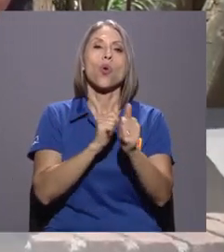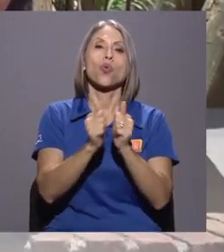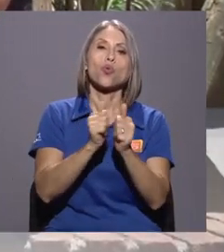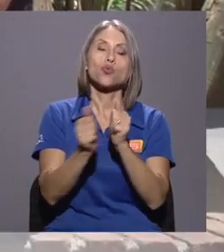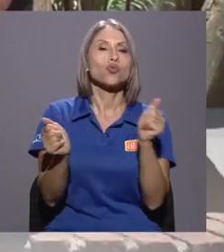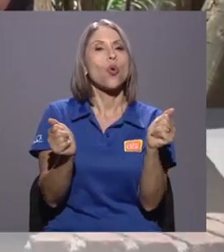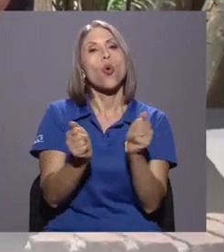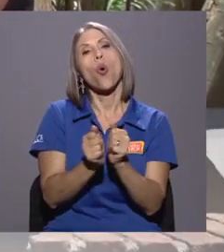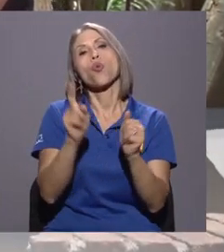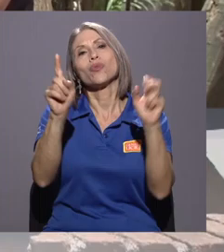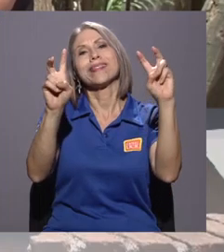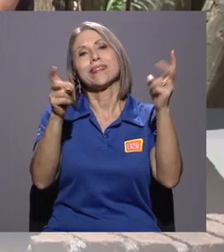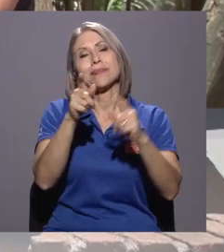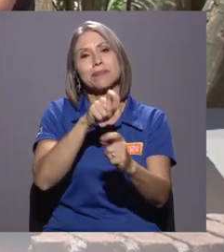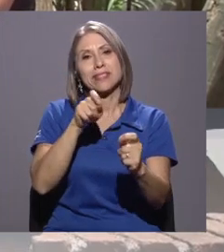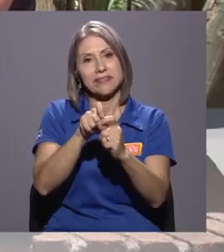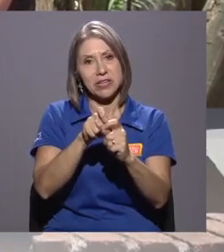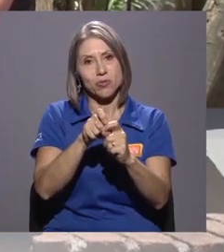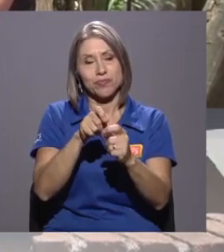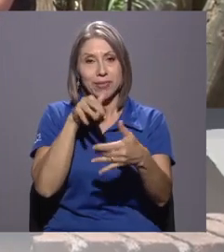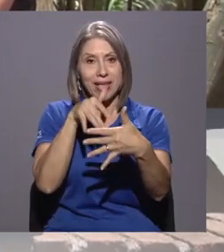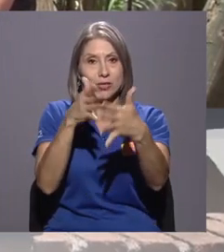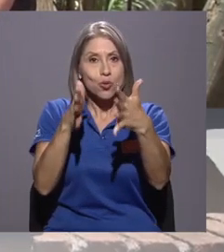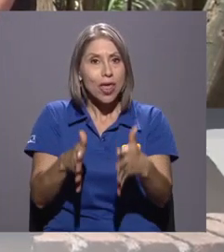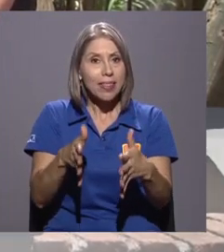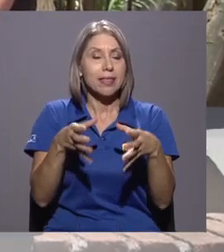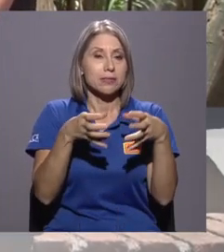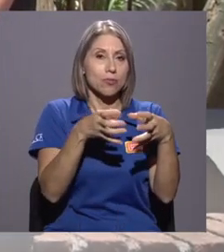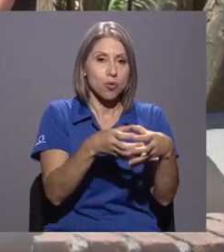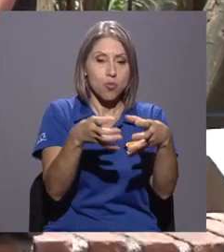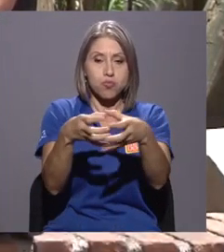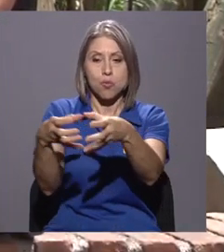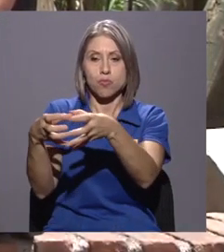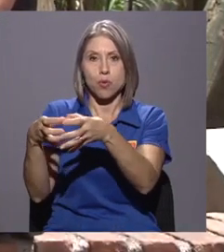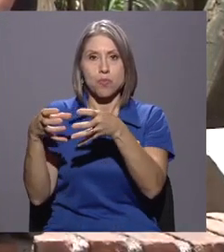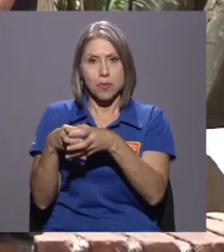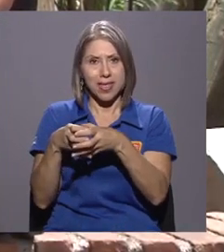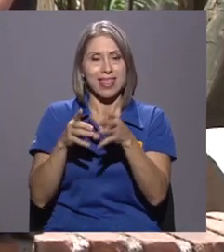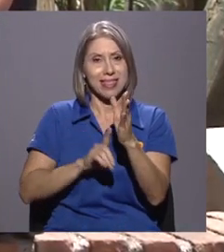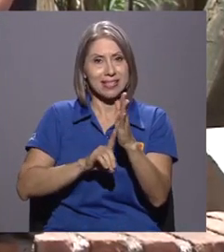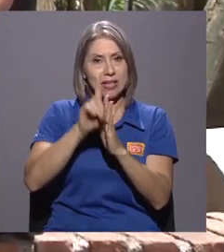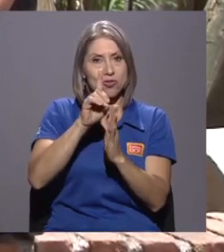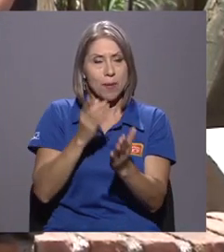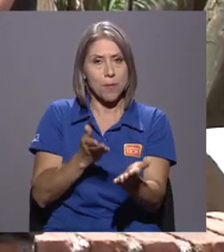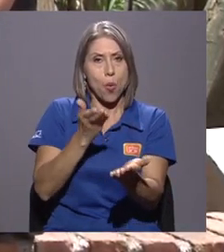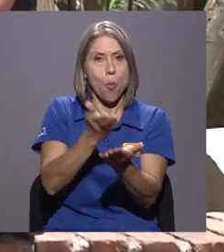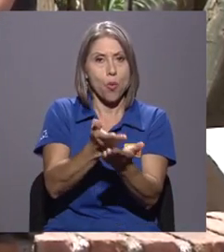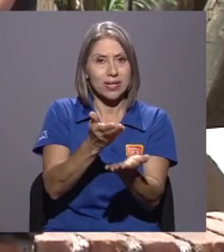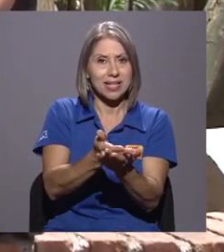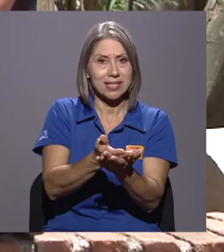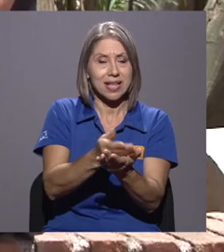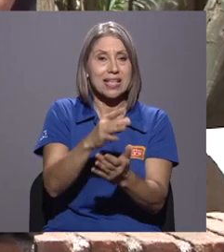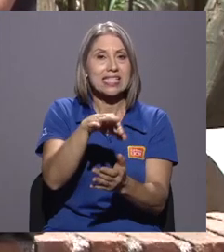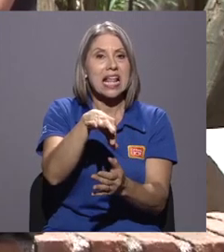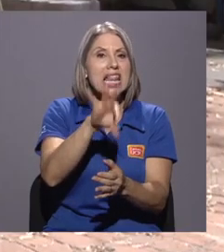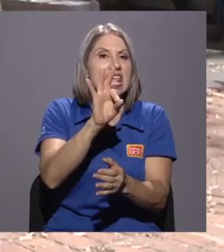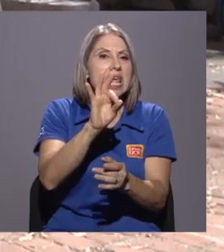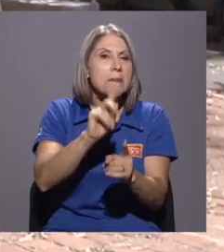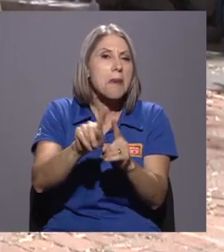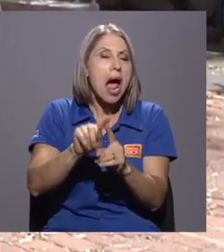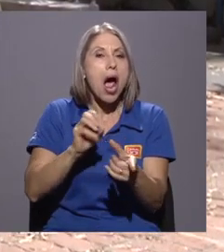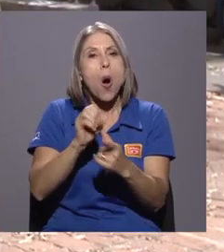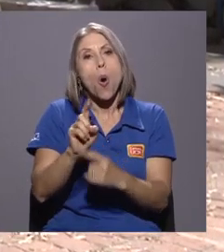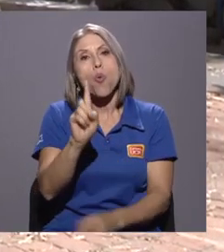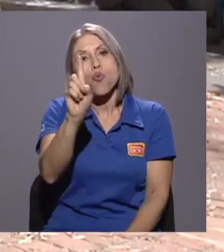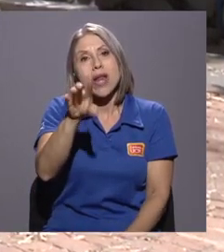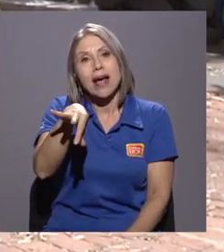los estudiantes en grupos desarrollan varias propuestas, se elige algunas o una ganadora y posteriormente